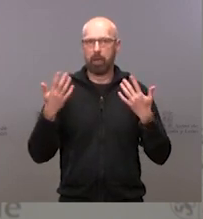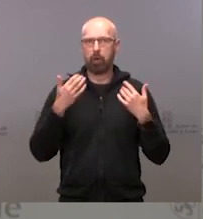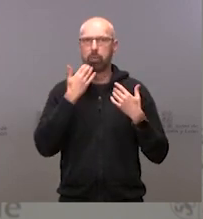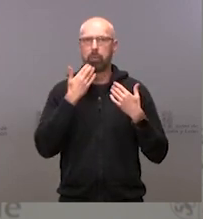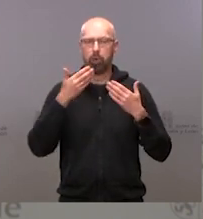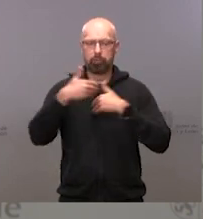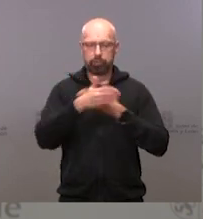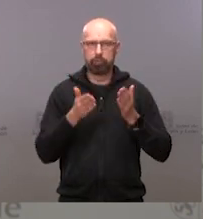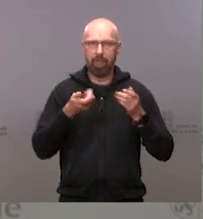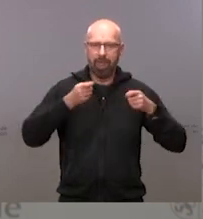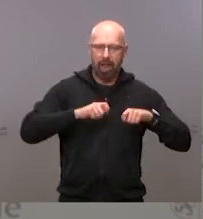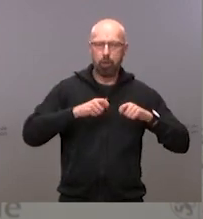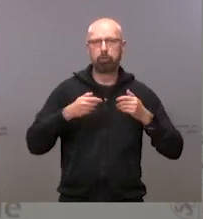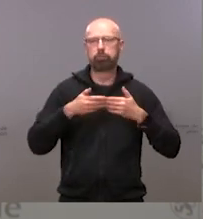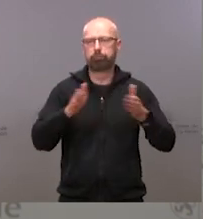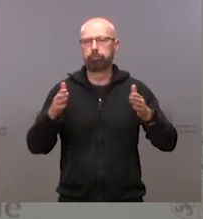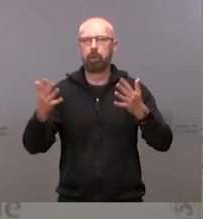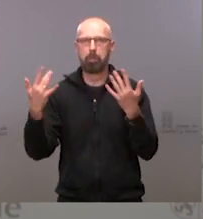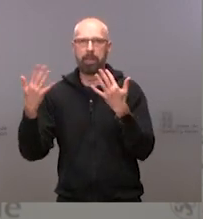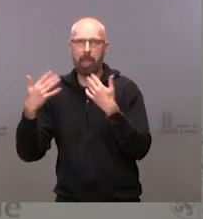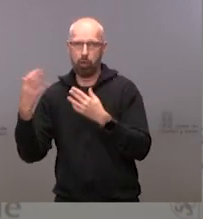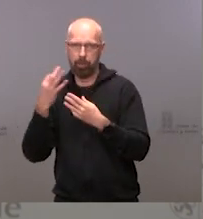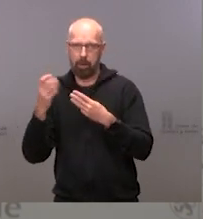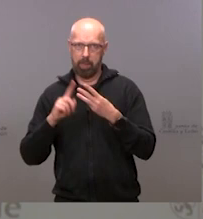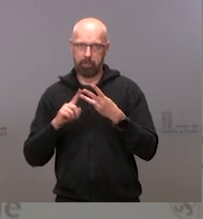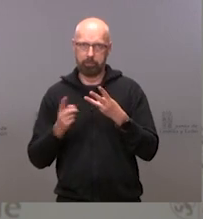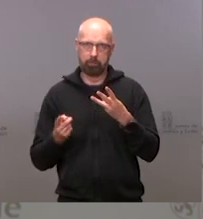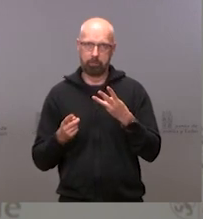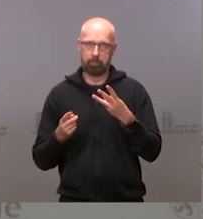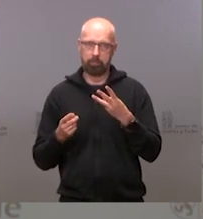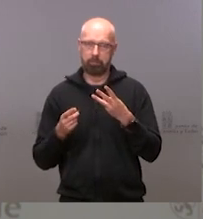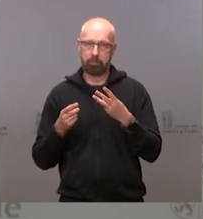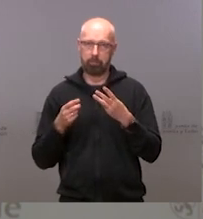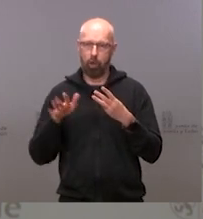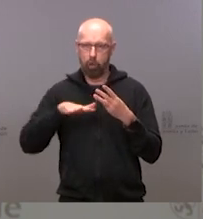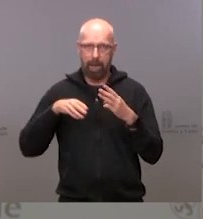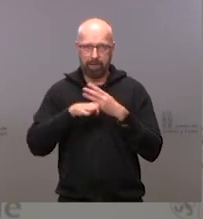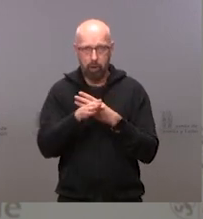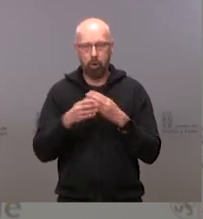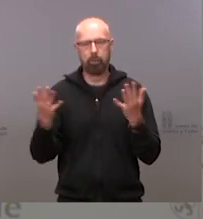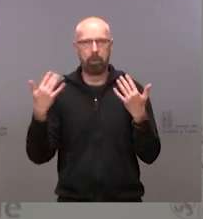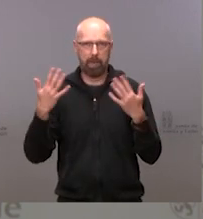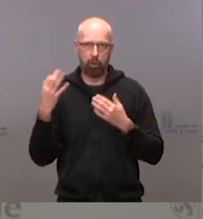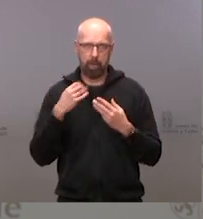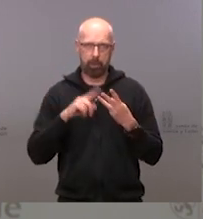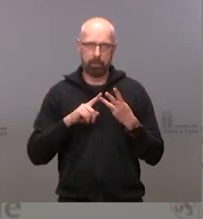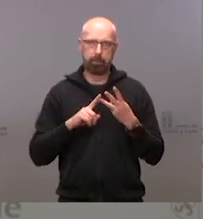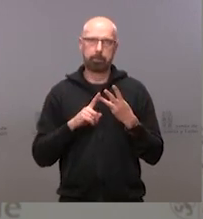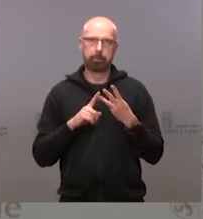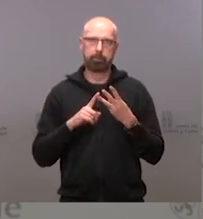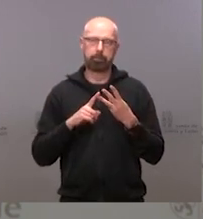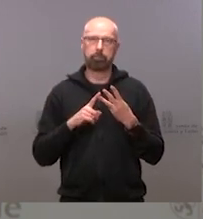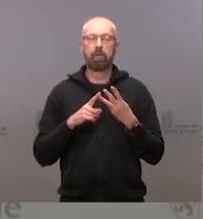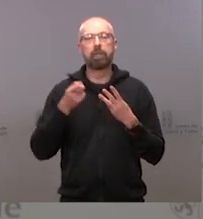cerrados en los lugares en los interiores también bueno pues en las